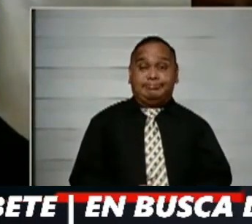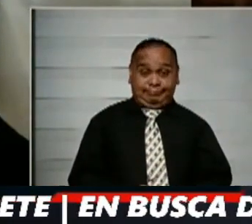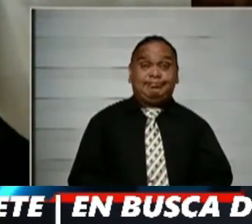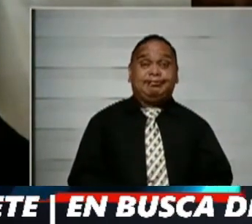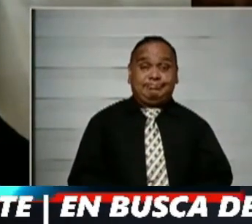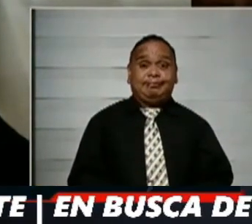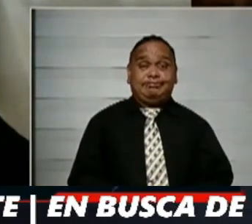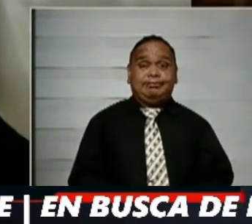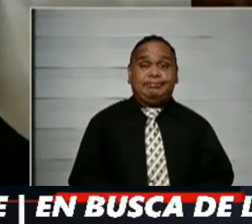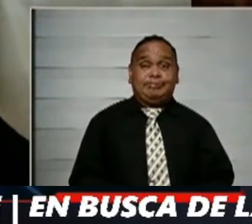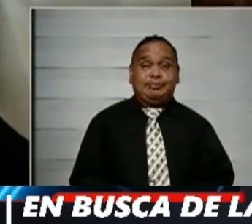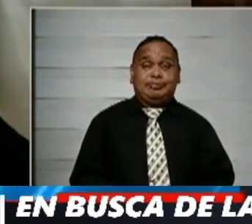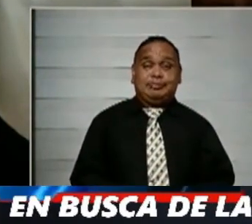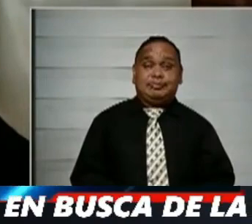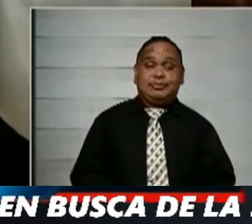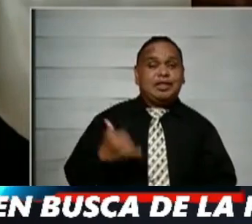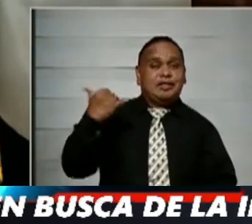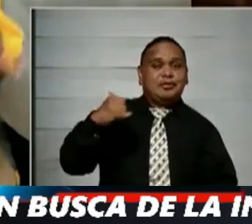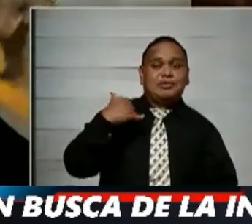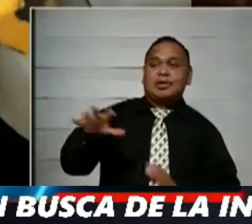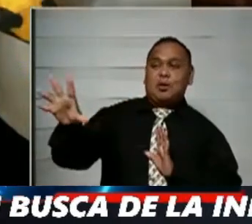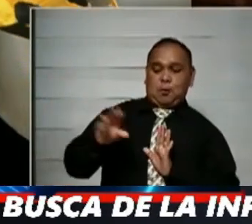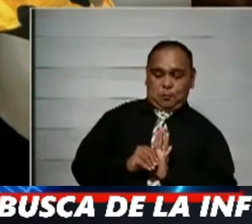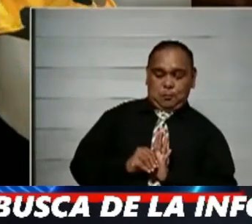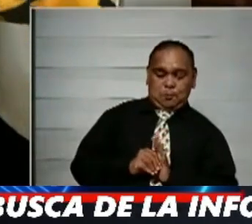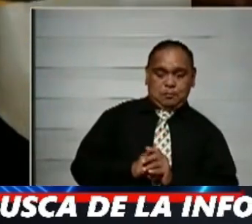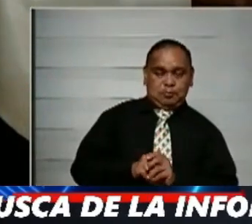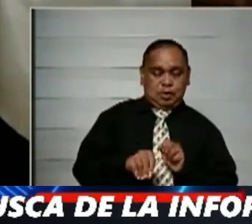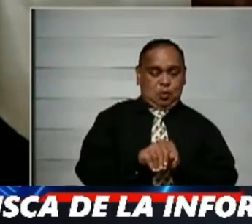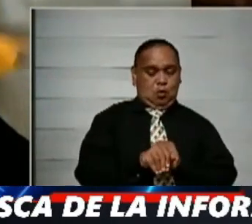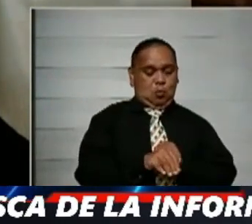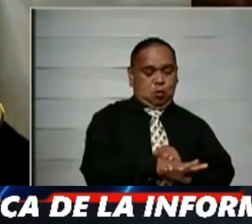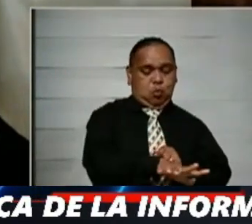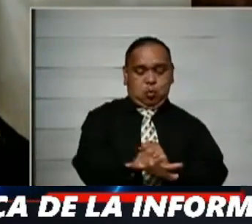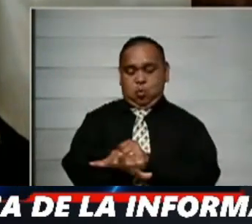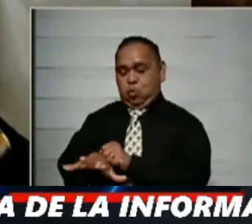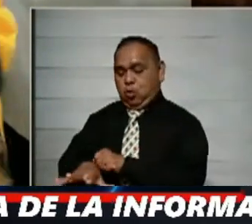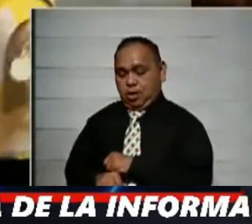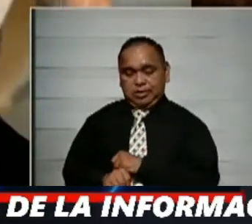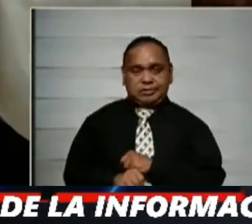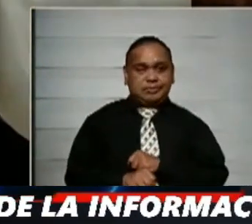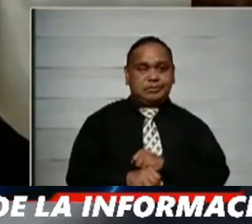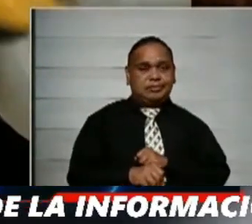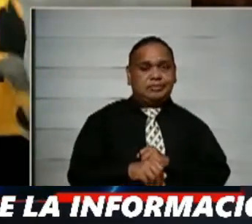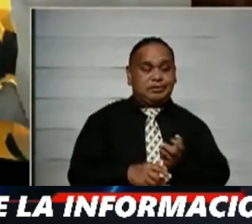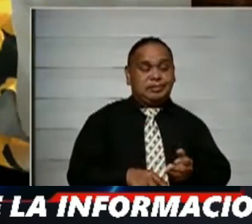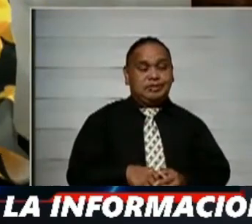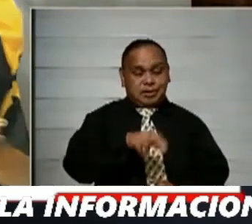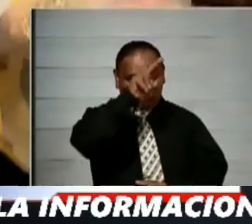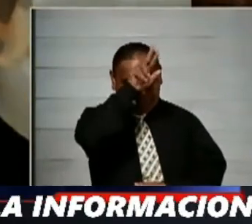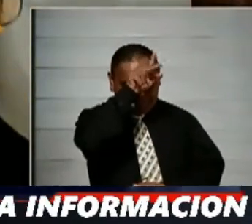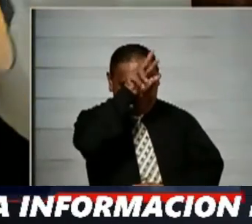los yucatecos hacen como que fumigan, ¿no? Entonces, fumigaron y a ver cómo compruebas dónde está el gas, dónde están las cucarachas que